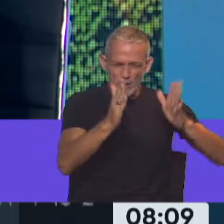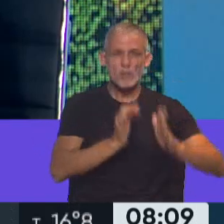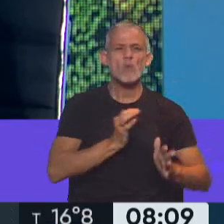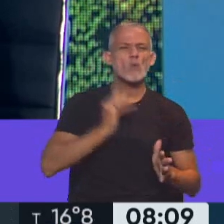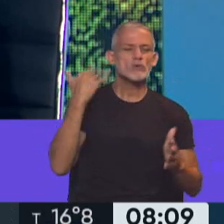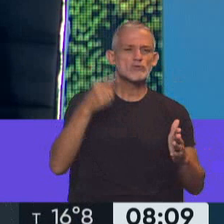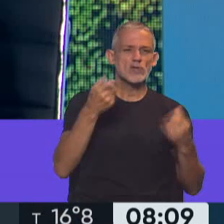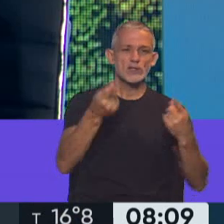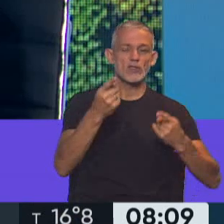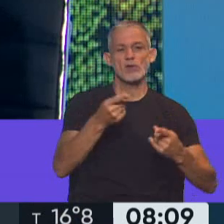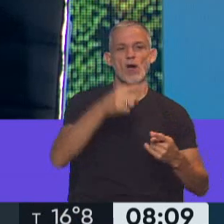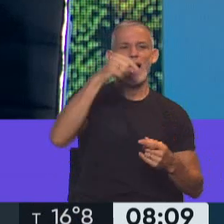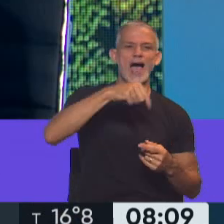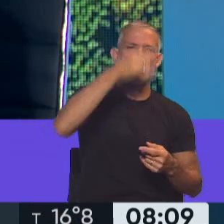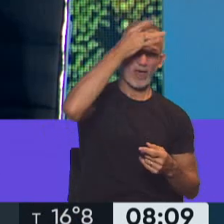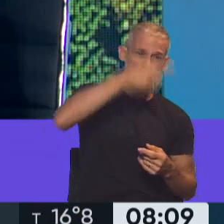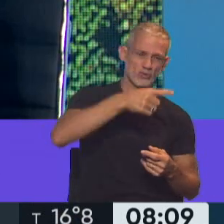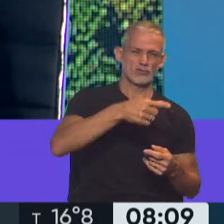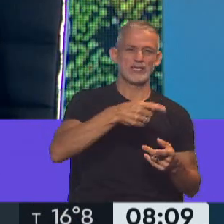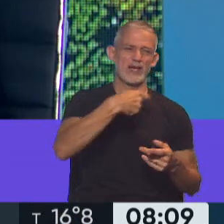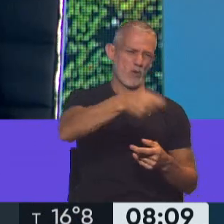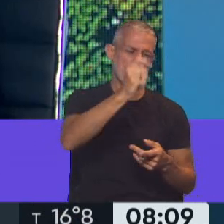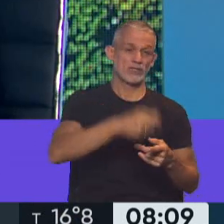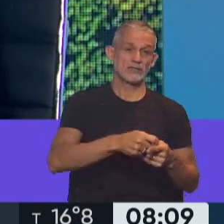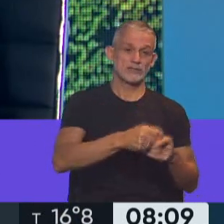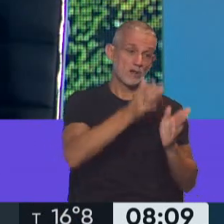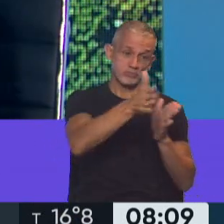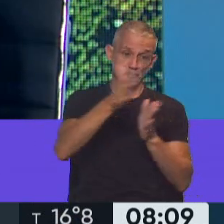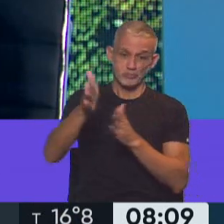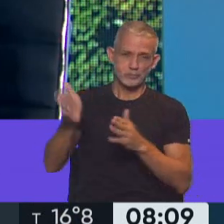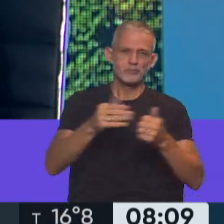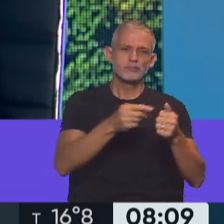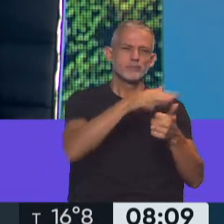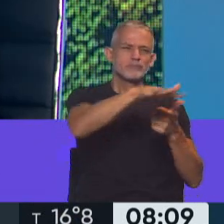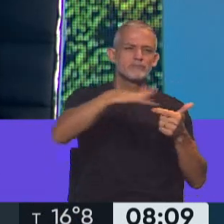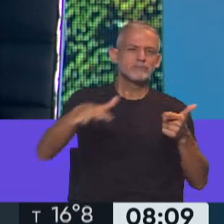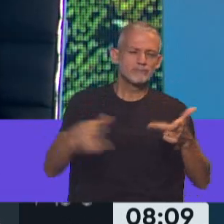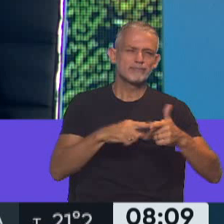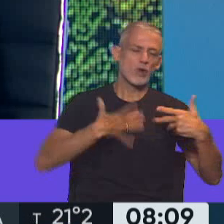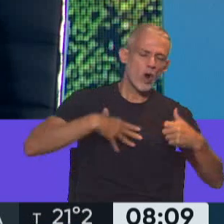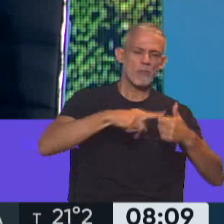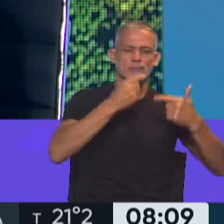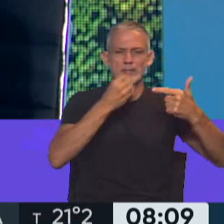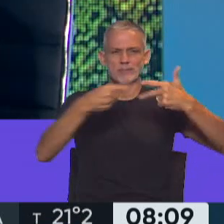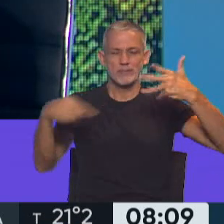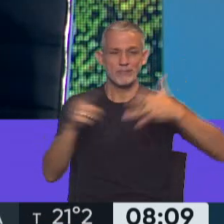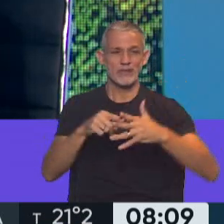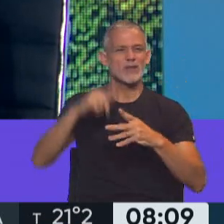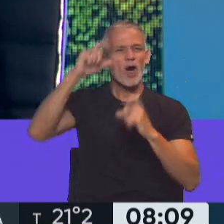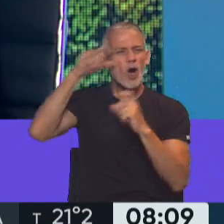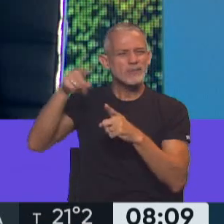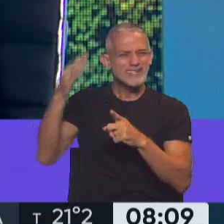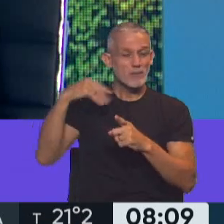se generó el A12 y cada uno de los rubros, ¿no? Yo justamente hace un rato me llamaba el presidente de la Cámara de Ópticas,